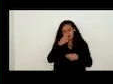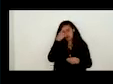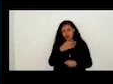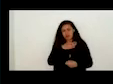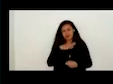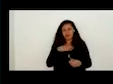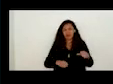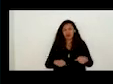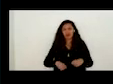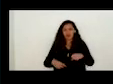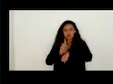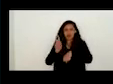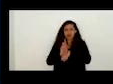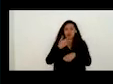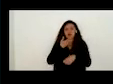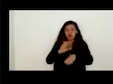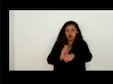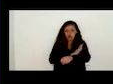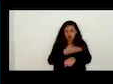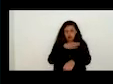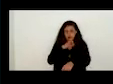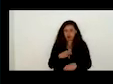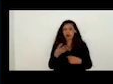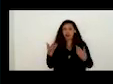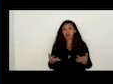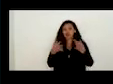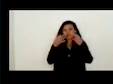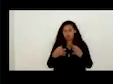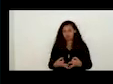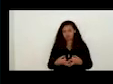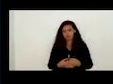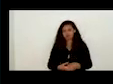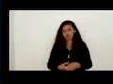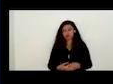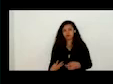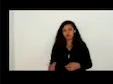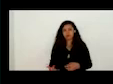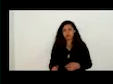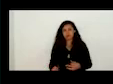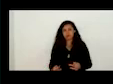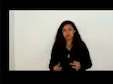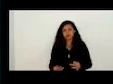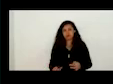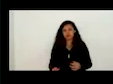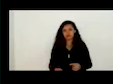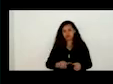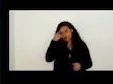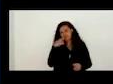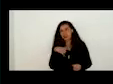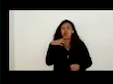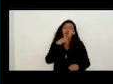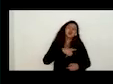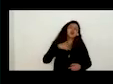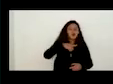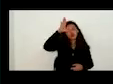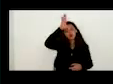actividades diarias. Y adecuada, ya que es de acuerdo a los gustos, cultura y